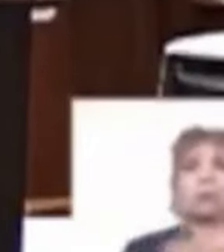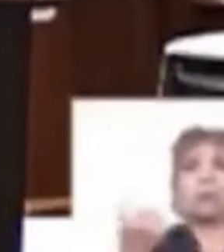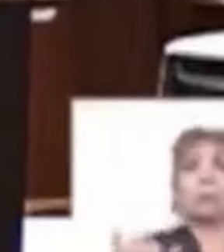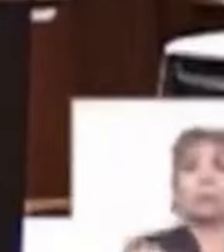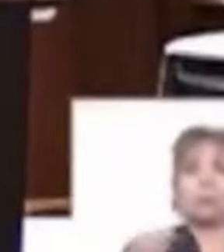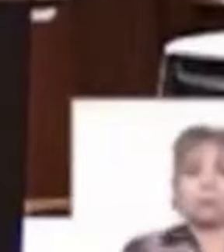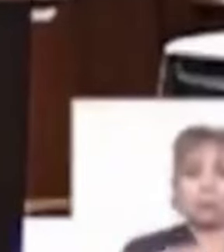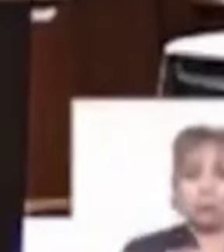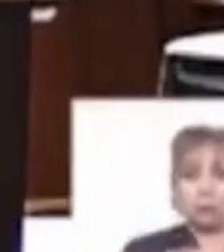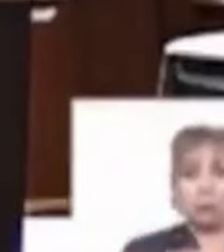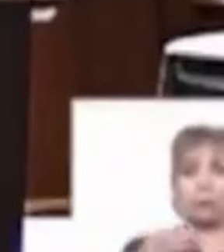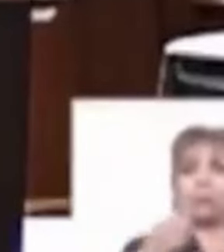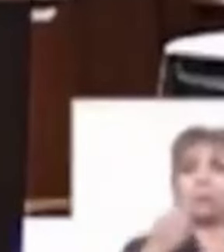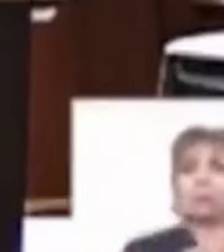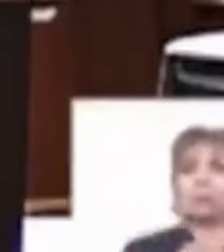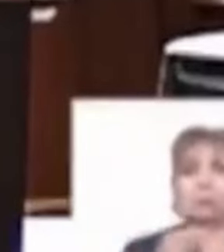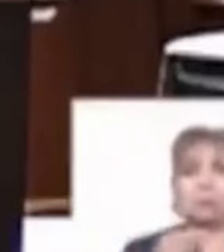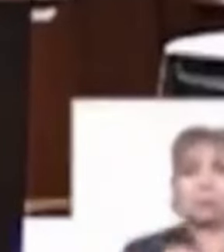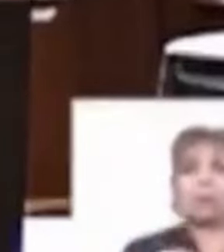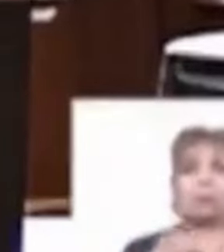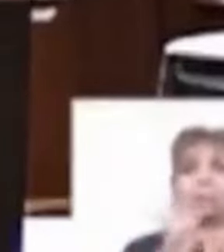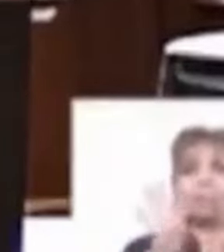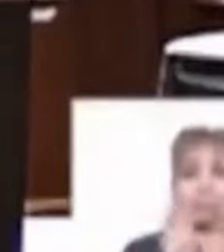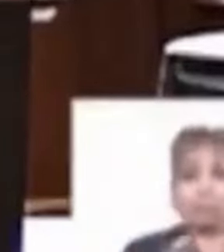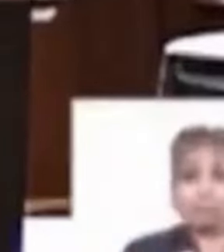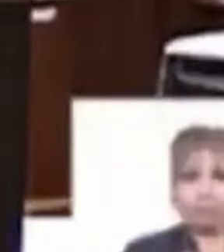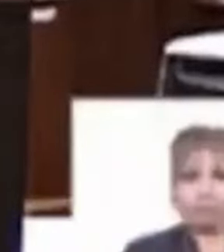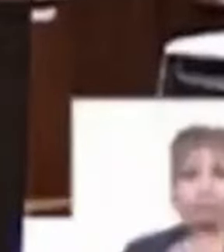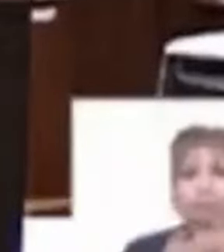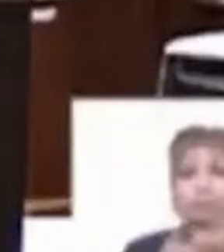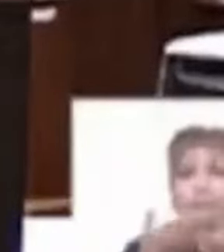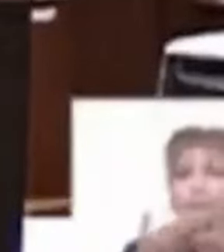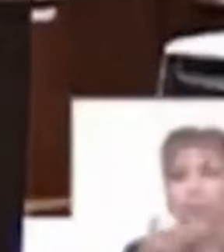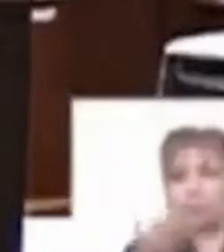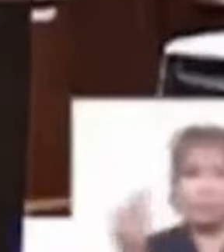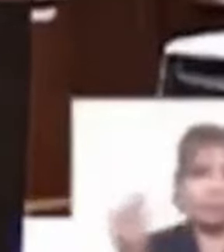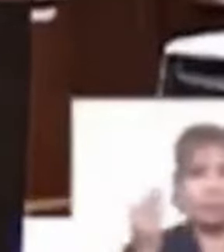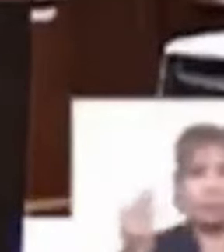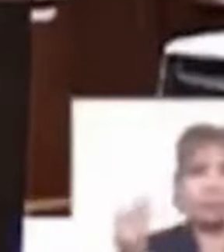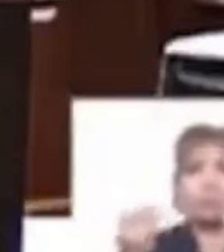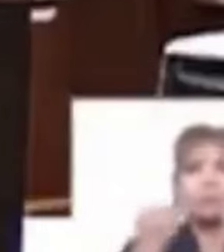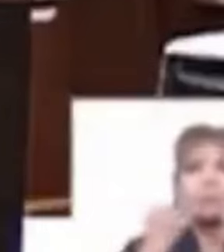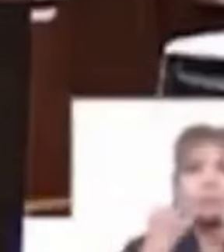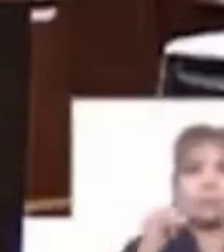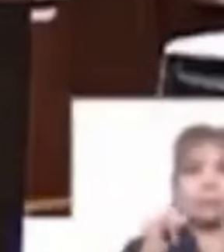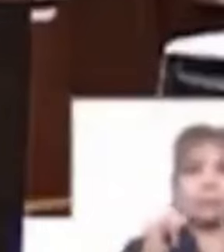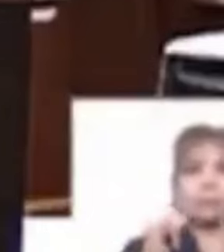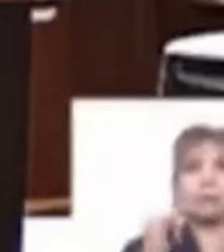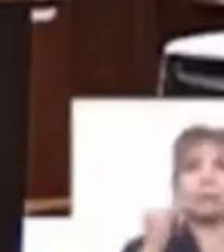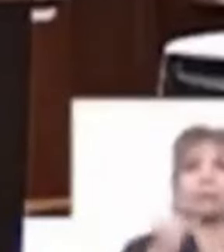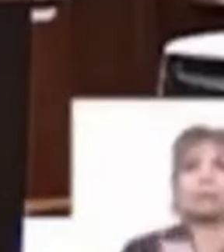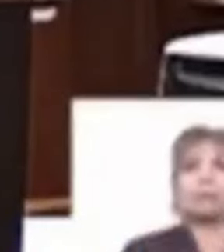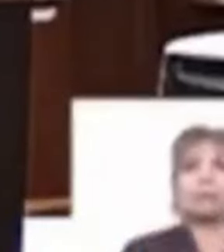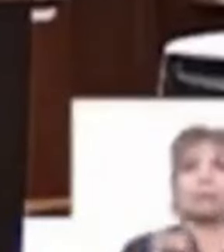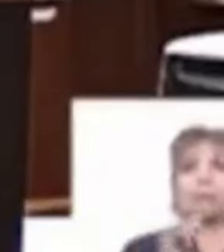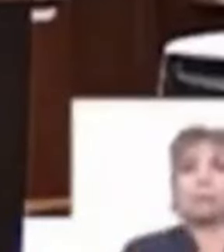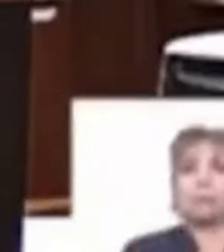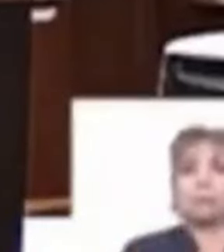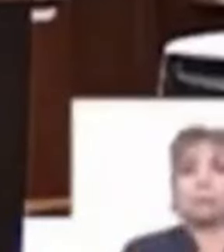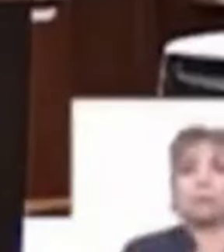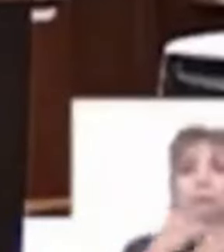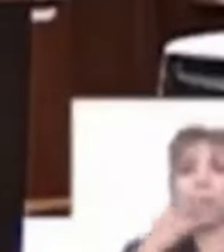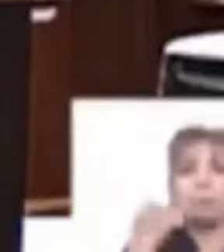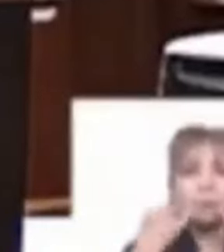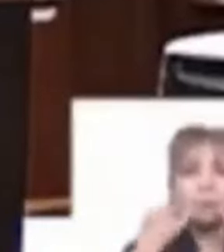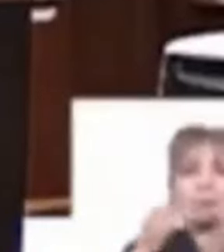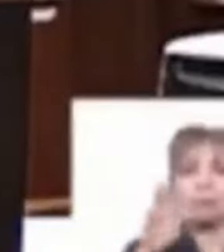Hoy día, la Comisión Permanente va a evaluar el informe final. Y si ese informe